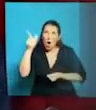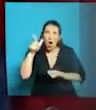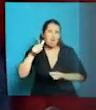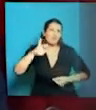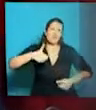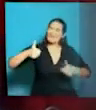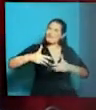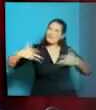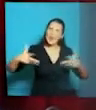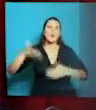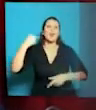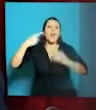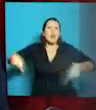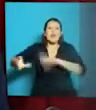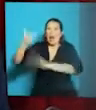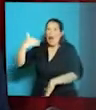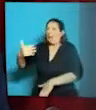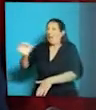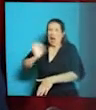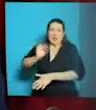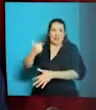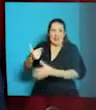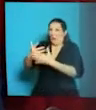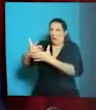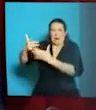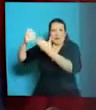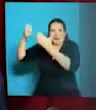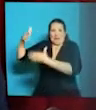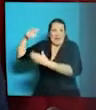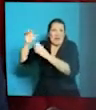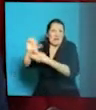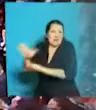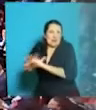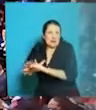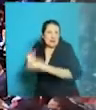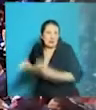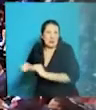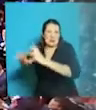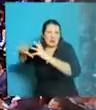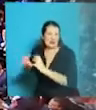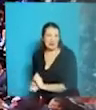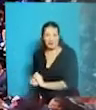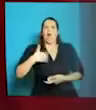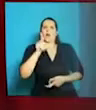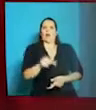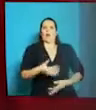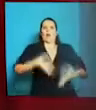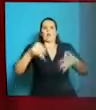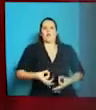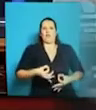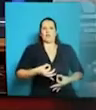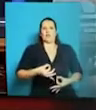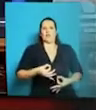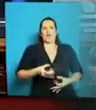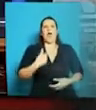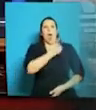seguir pidiendo justicia y hay que seguir pidiendo que la plata que nos robaron vuelva y aparezca. Mira, hace muy poquito la ministra